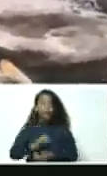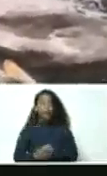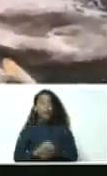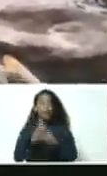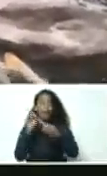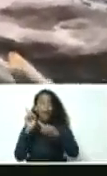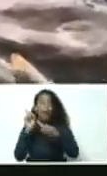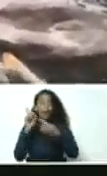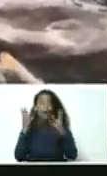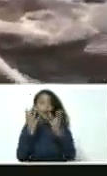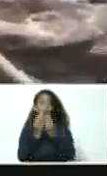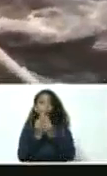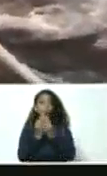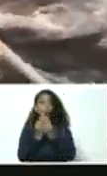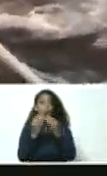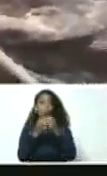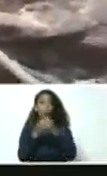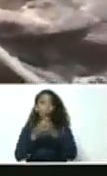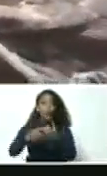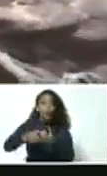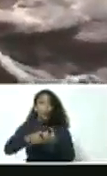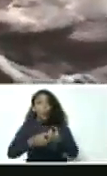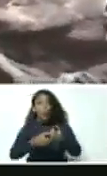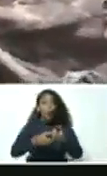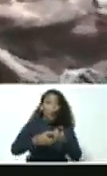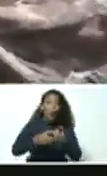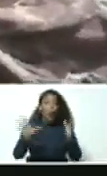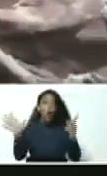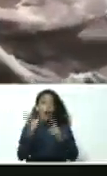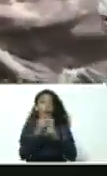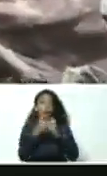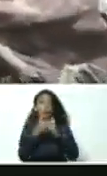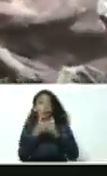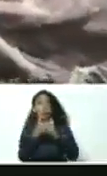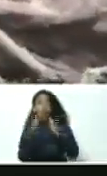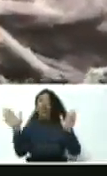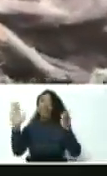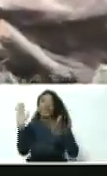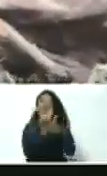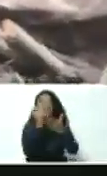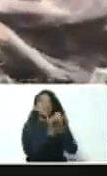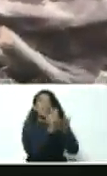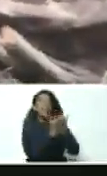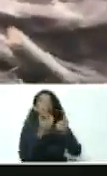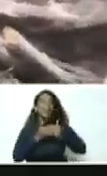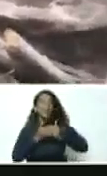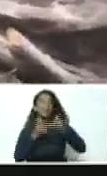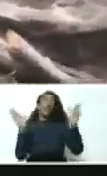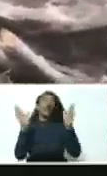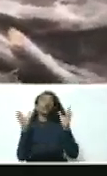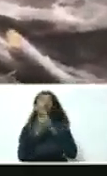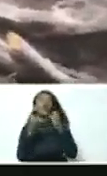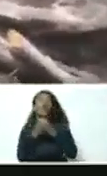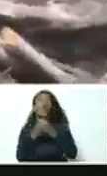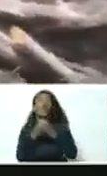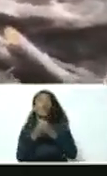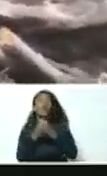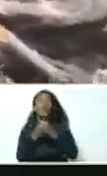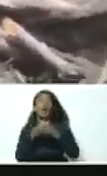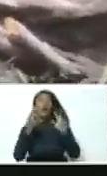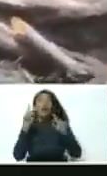este caso con los compañeros de los cuerpos de bomberos, que logramos abrir paso para que la unidad del equipo de Vive, que